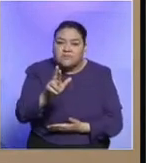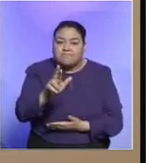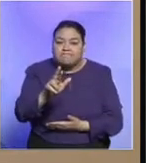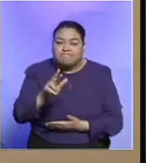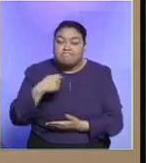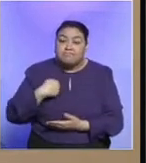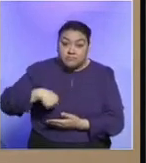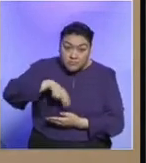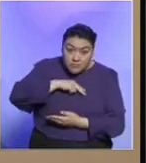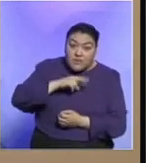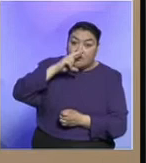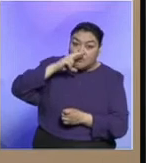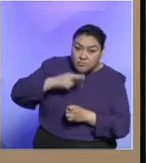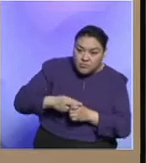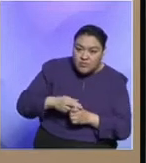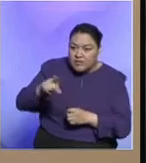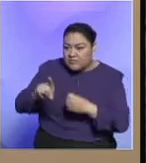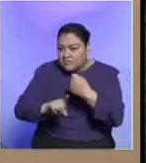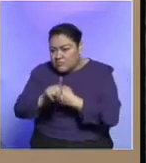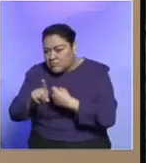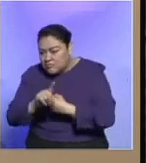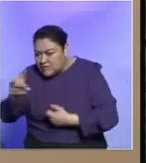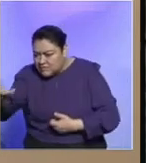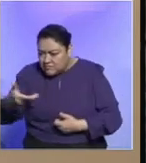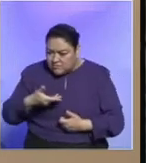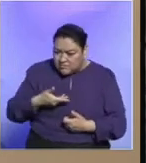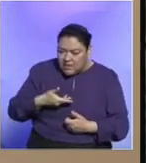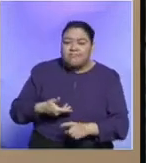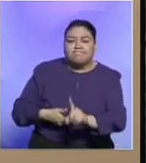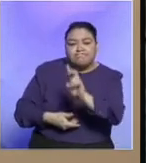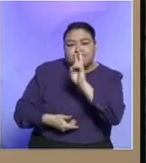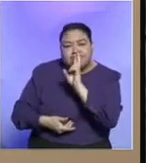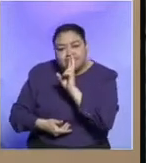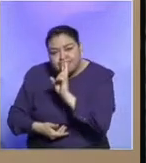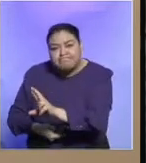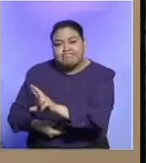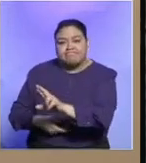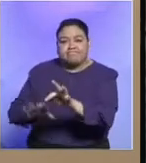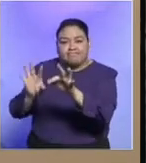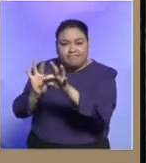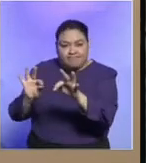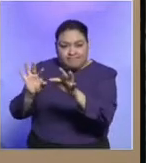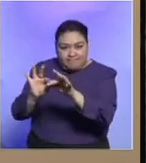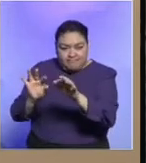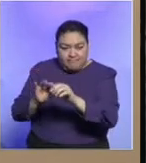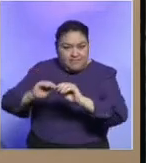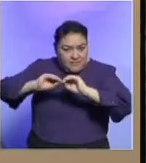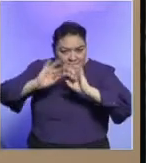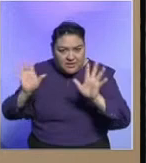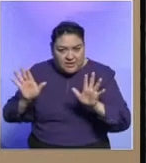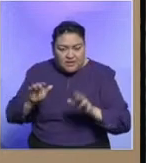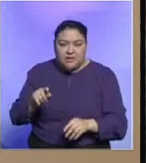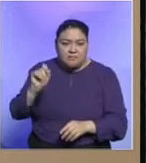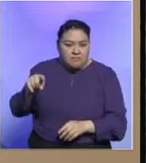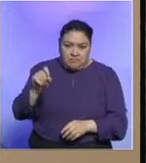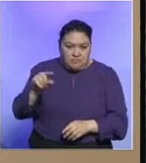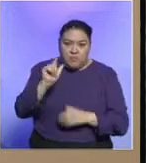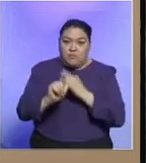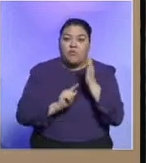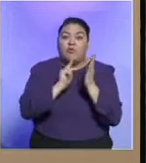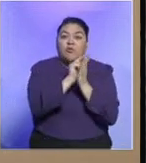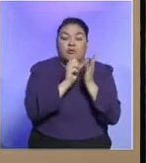de atender este tipo de peticiones y de resolverlas conforme a los